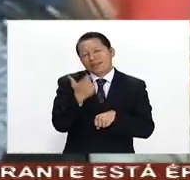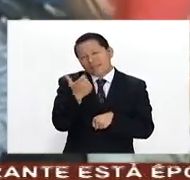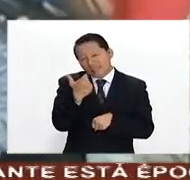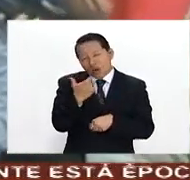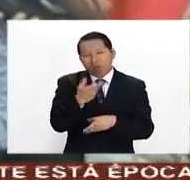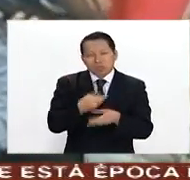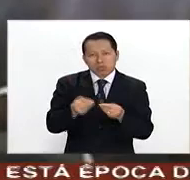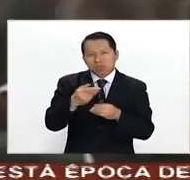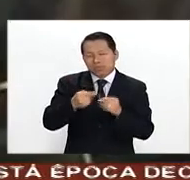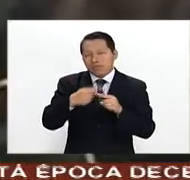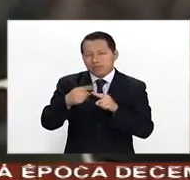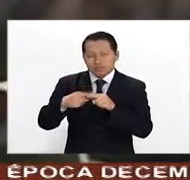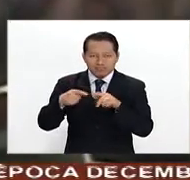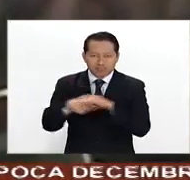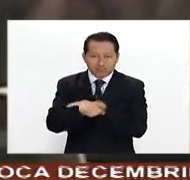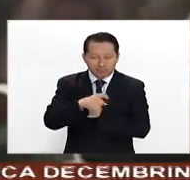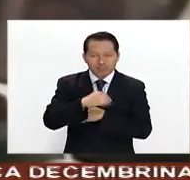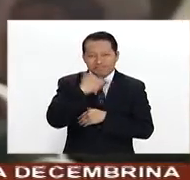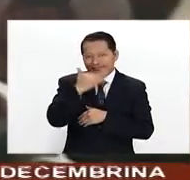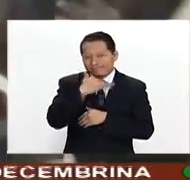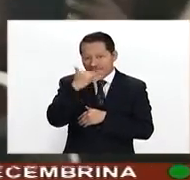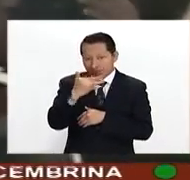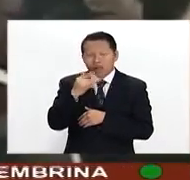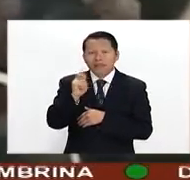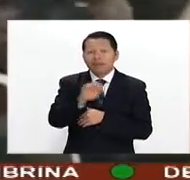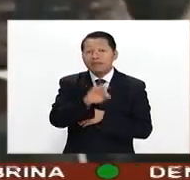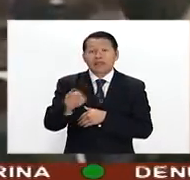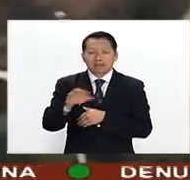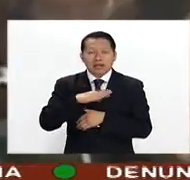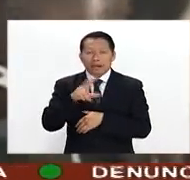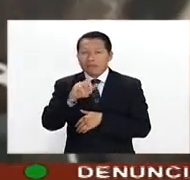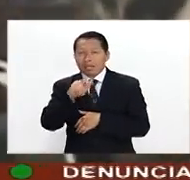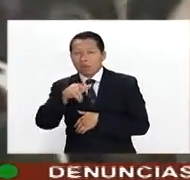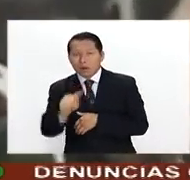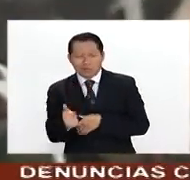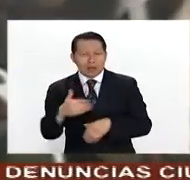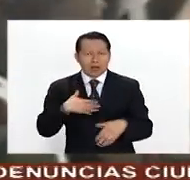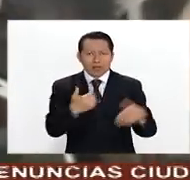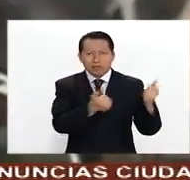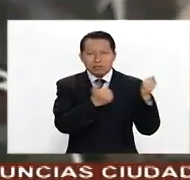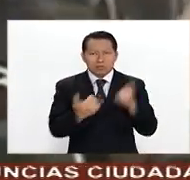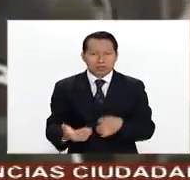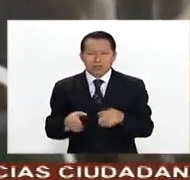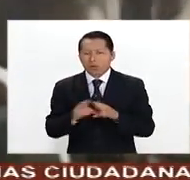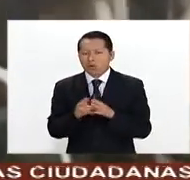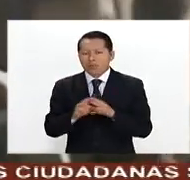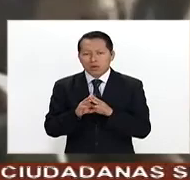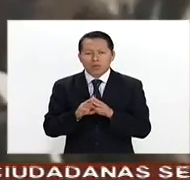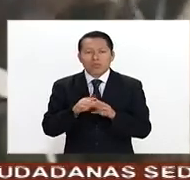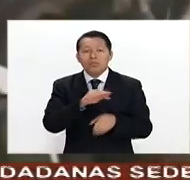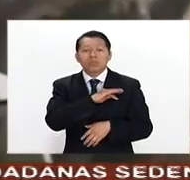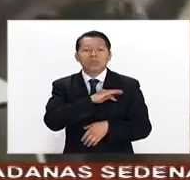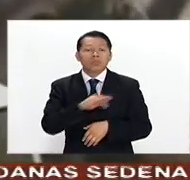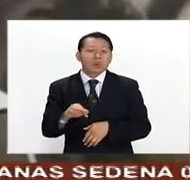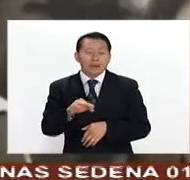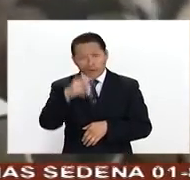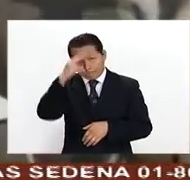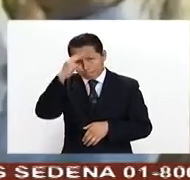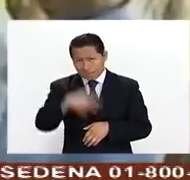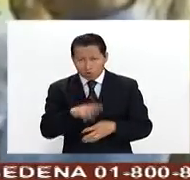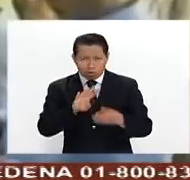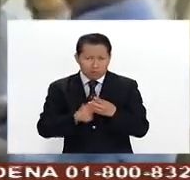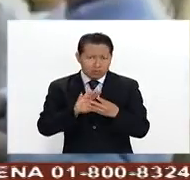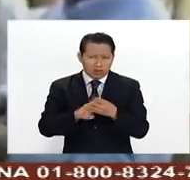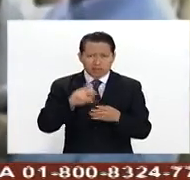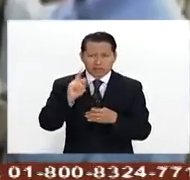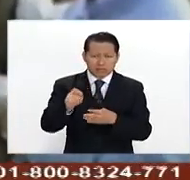Las autoridades migratorias estadounidenses decidirán la fecha en que Villanueva sea extraditado con el fin de que cumpla su condena en México, la cual